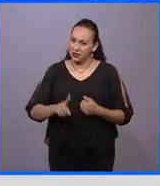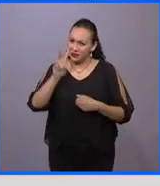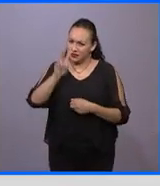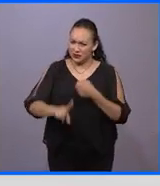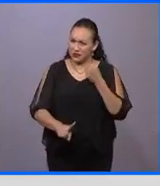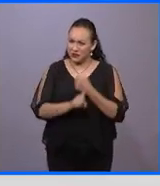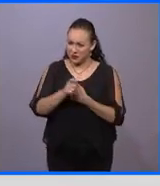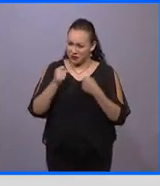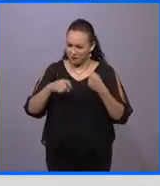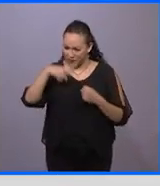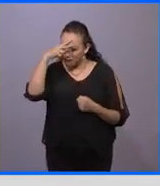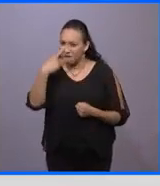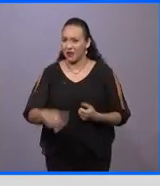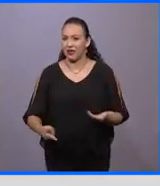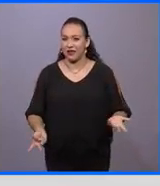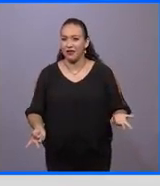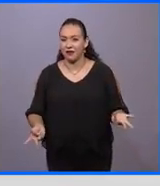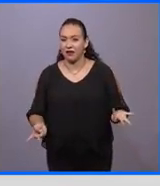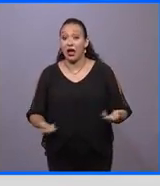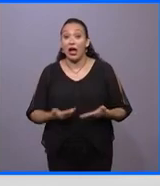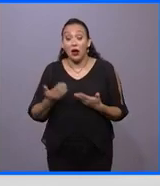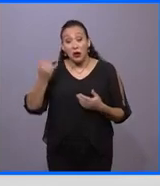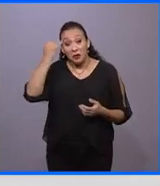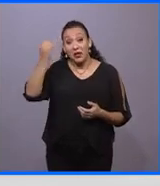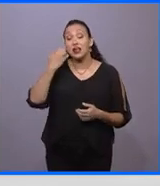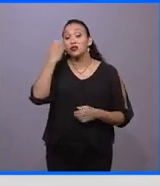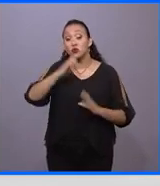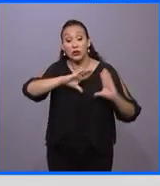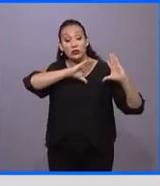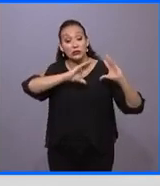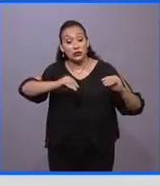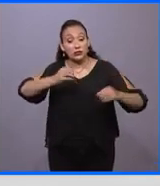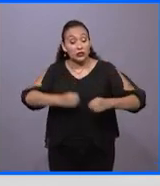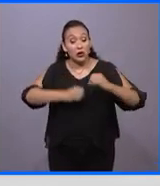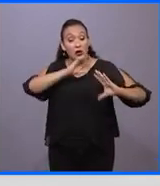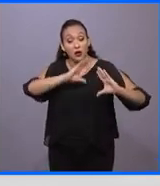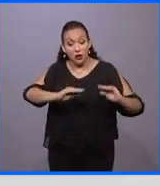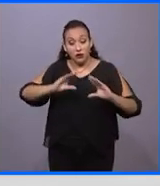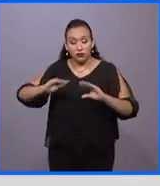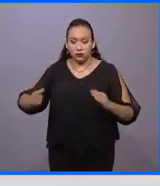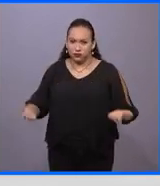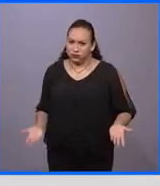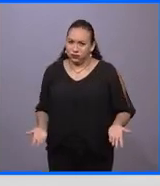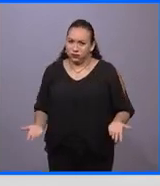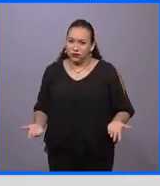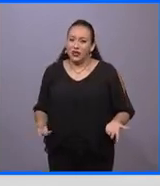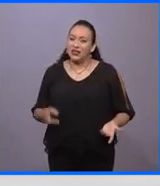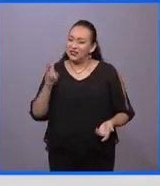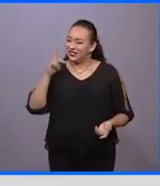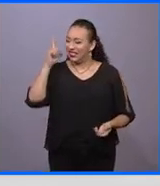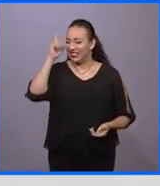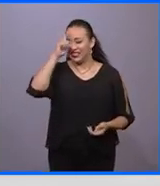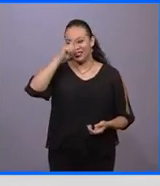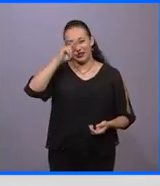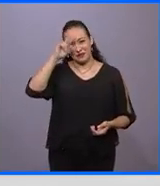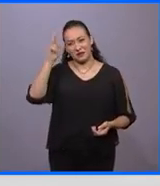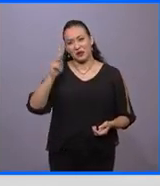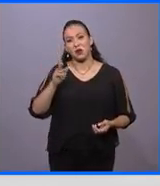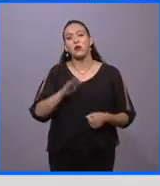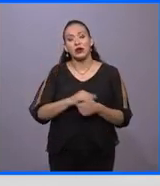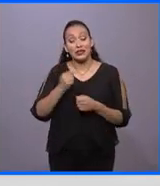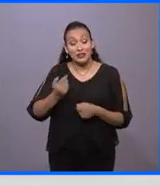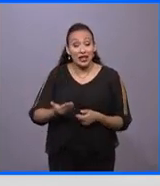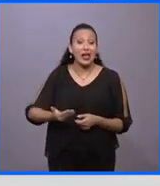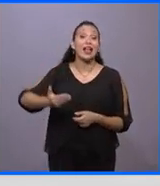no solo para el país como tal, para las escuelas de formación judicial, porque evidentemente es más complicado